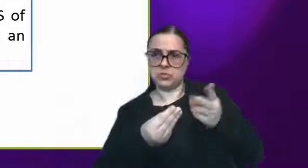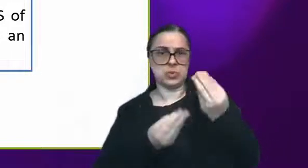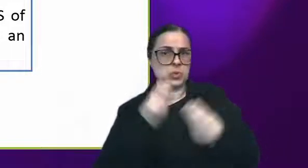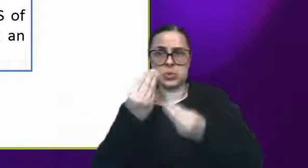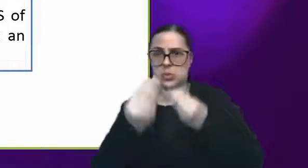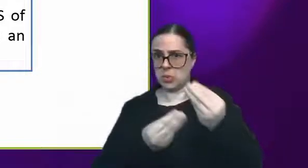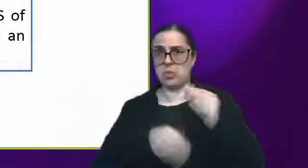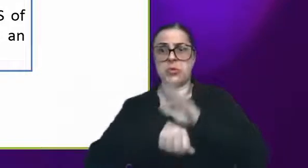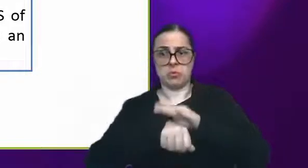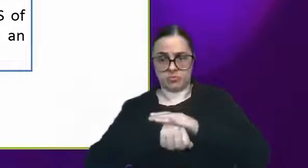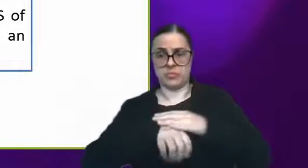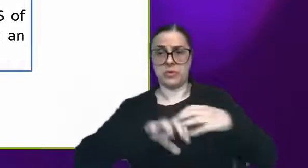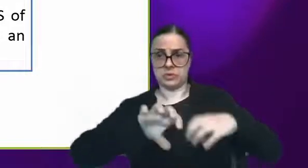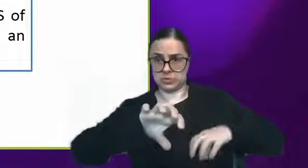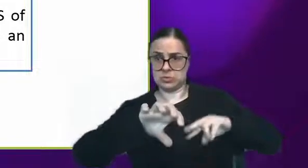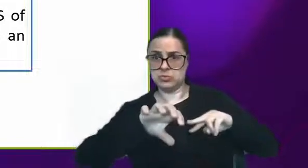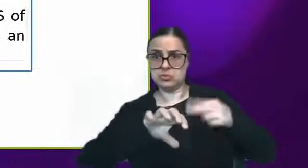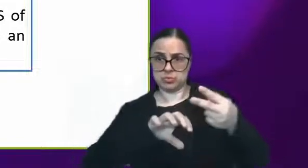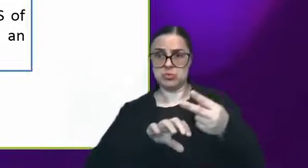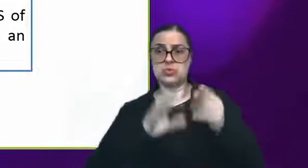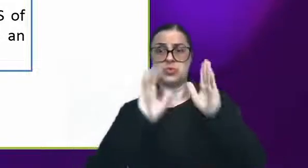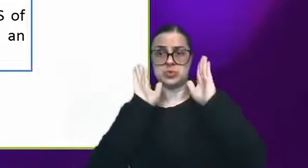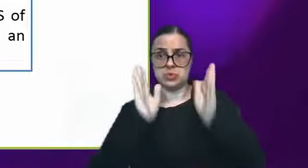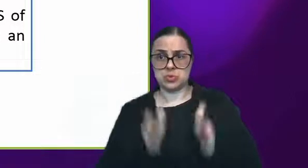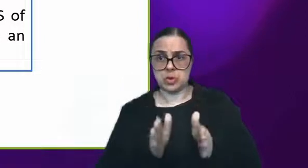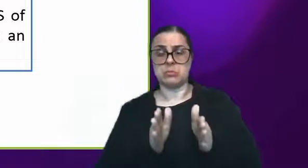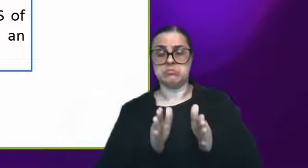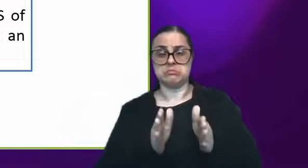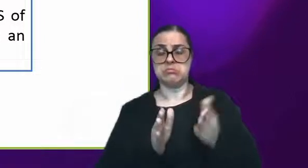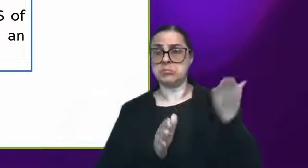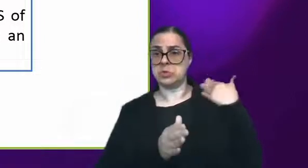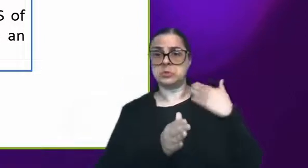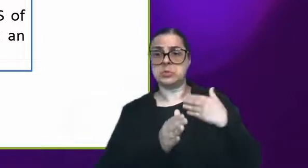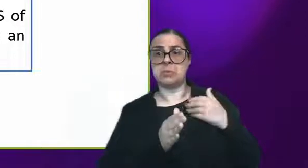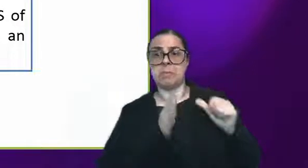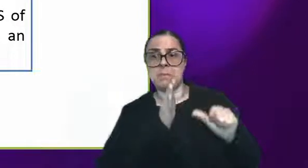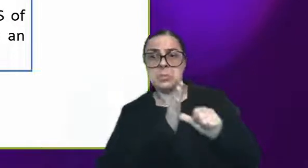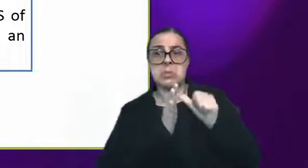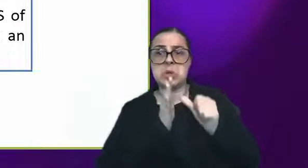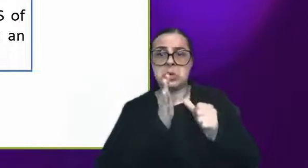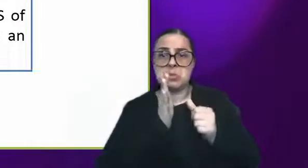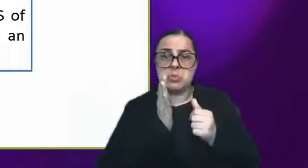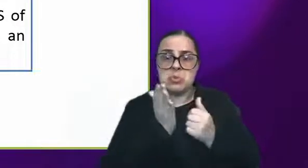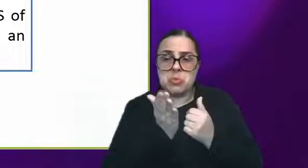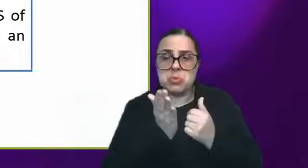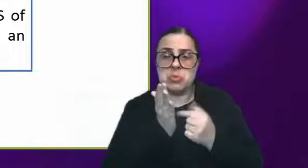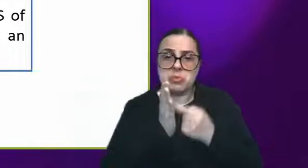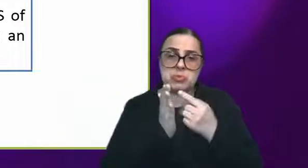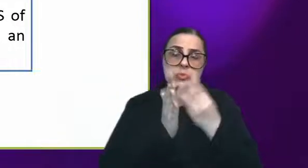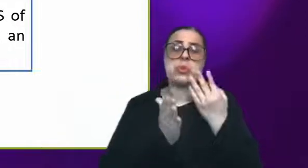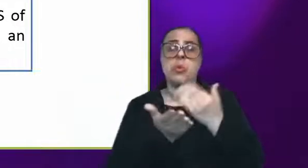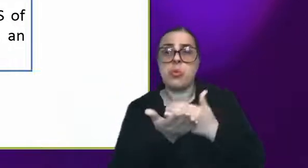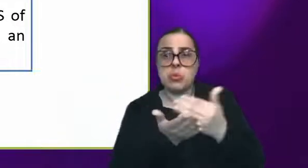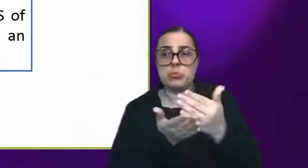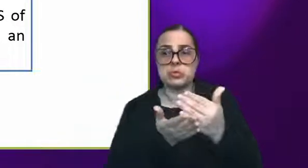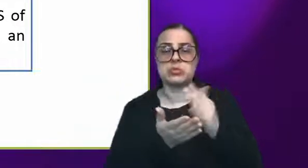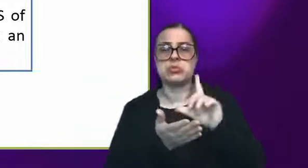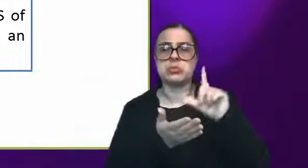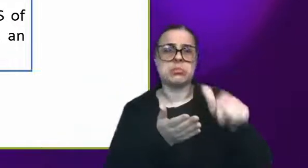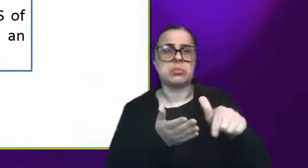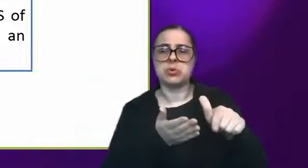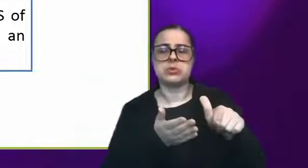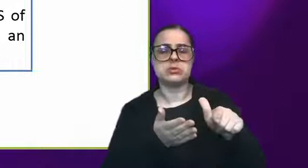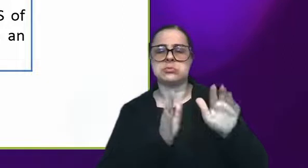casos, después se abandonó esta idea. En literatura no existen datos que dan